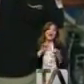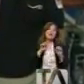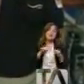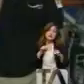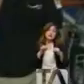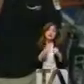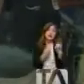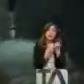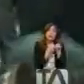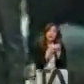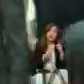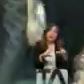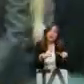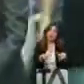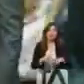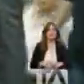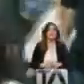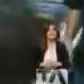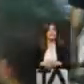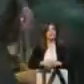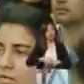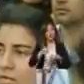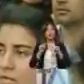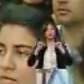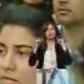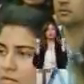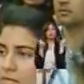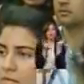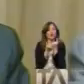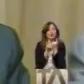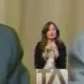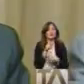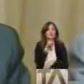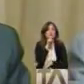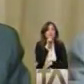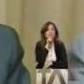a Lenin Moreno. Pero hay un tercer grupo, los que guardan